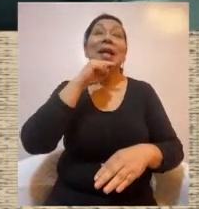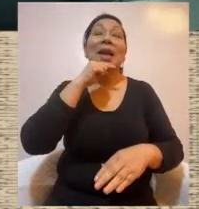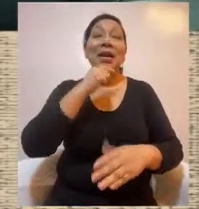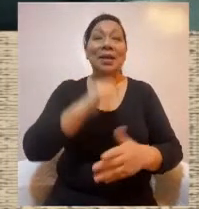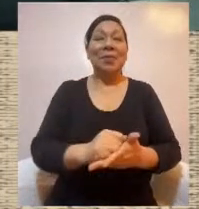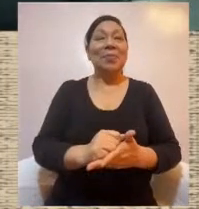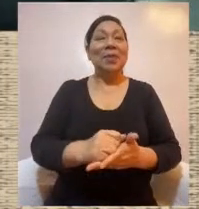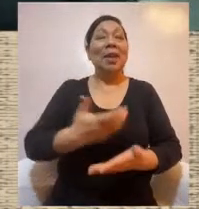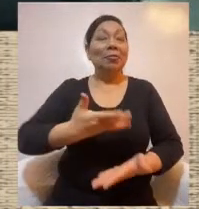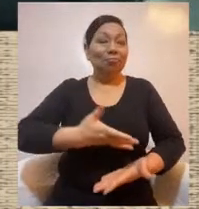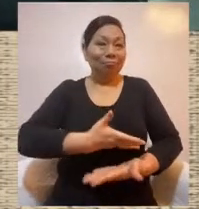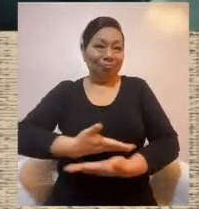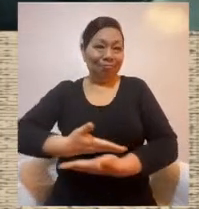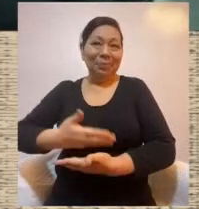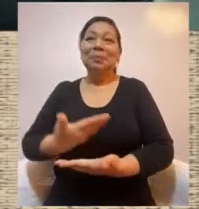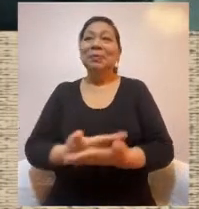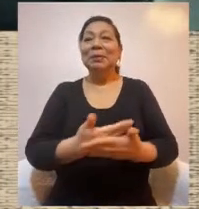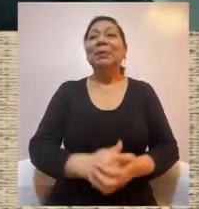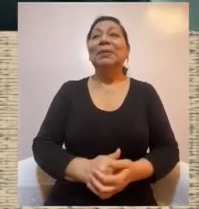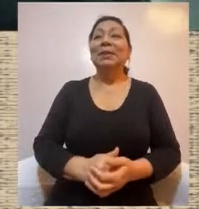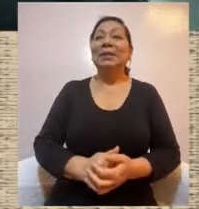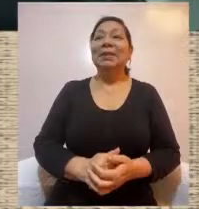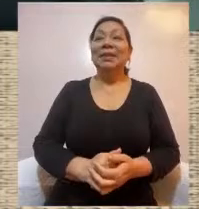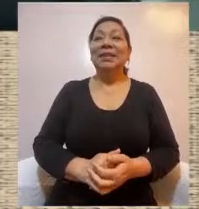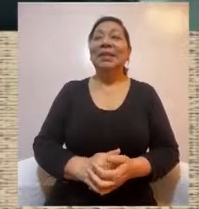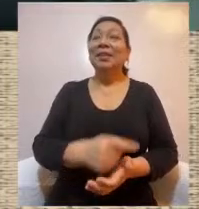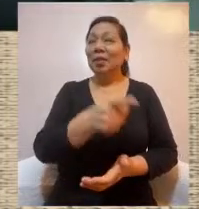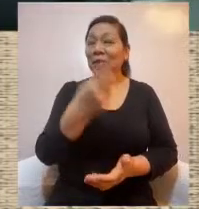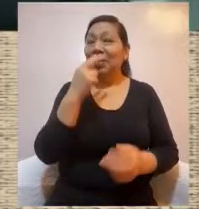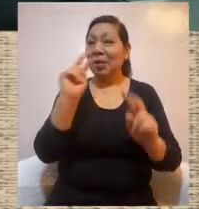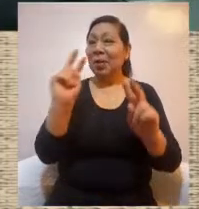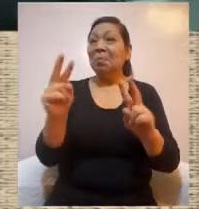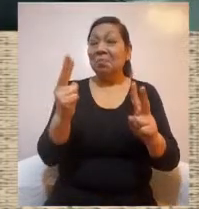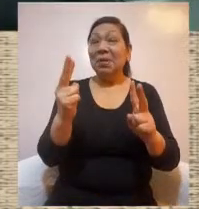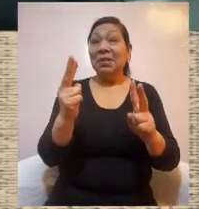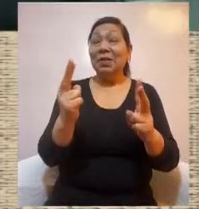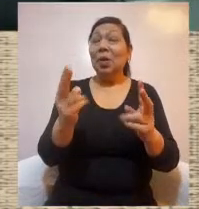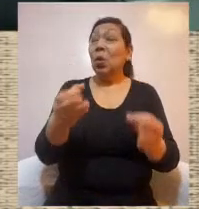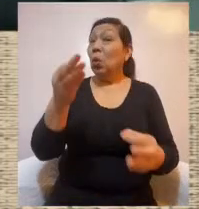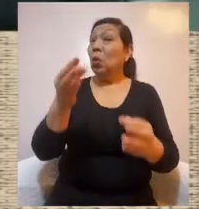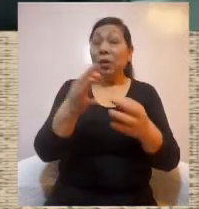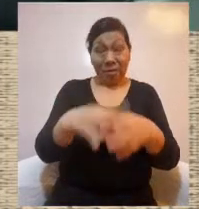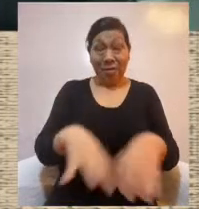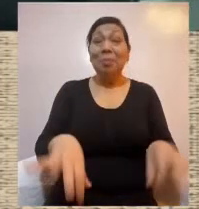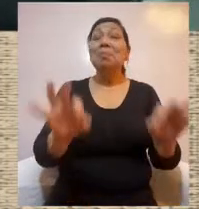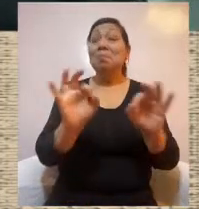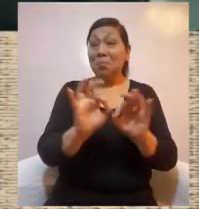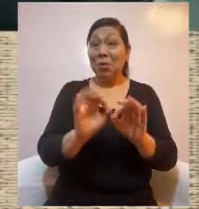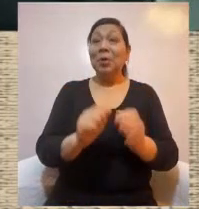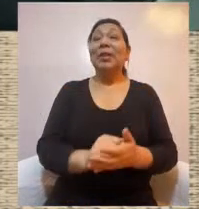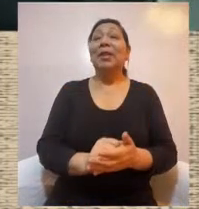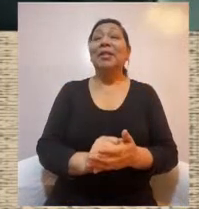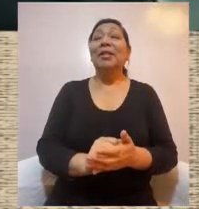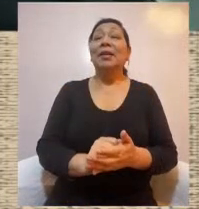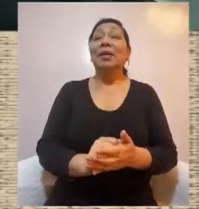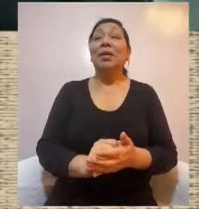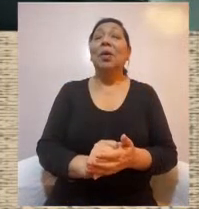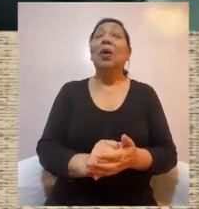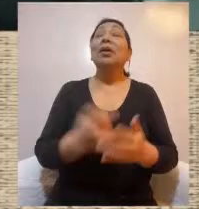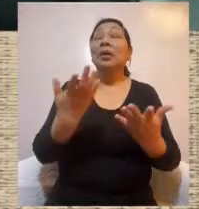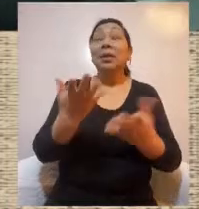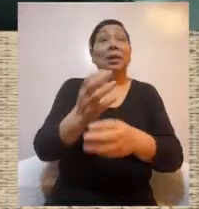las mujeres a la lactancia materna. Como se advierte, esta es una sentencia sumamente importante